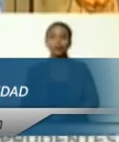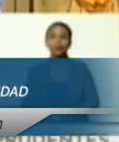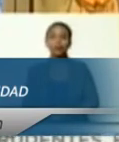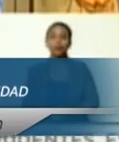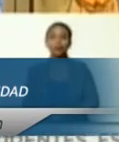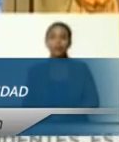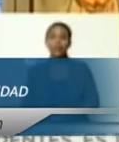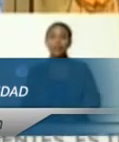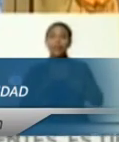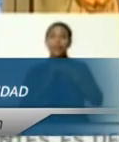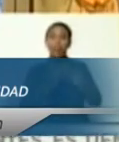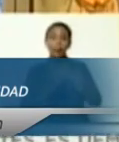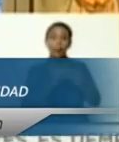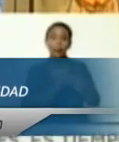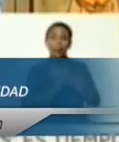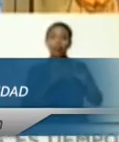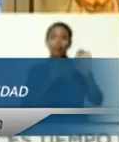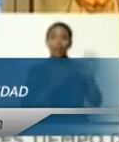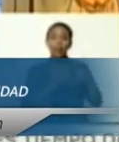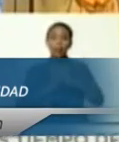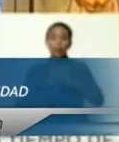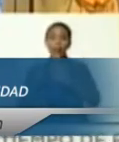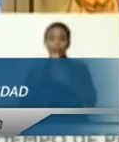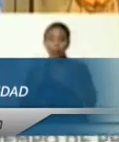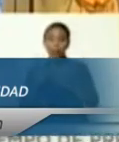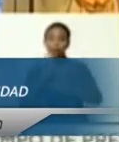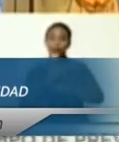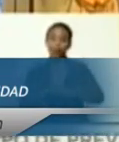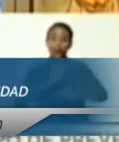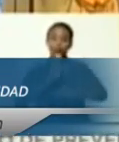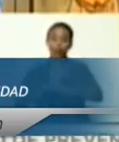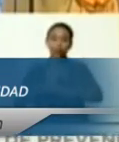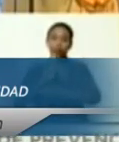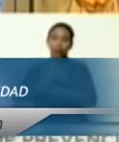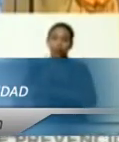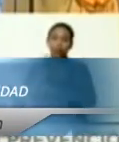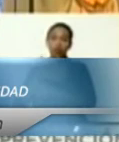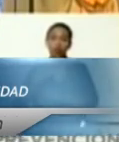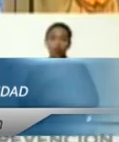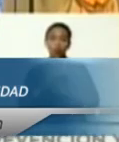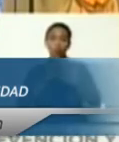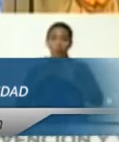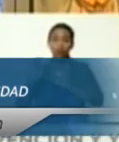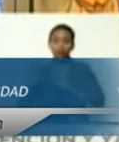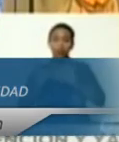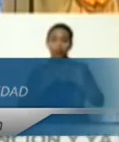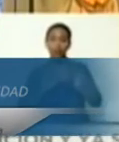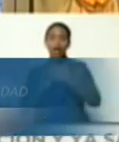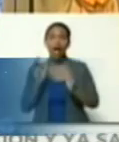Si mantenemos el 7 más 7, vamos cuidando. Estamos previendo abril y mayo,